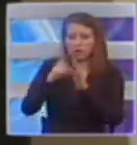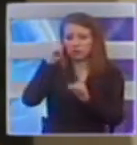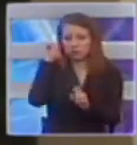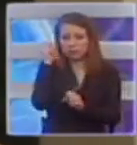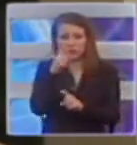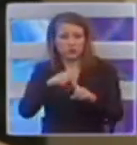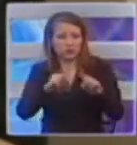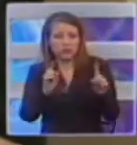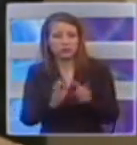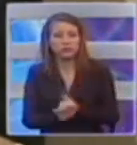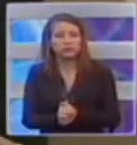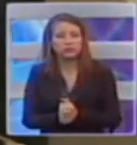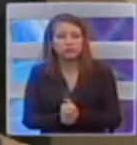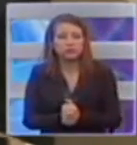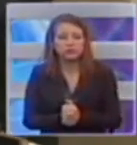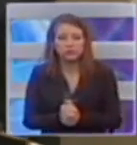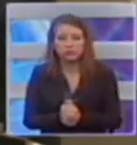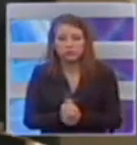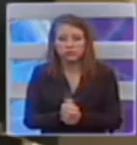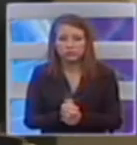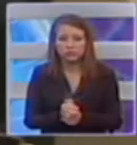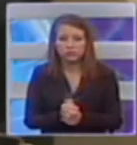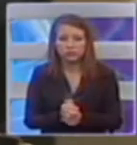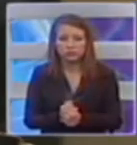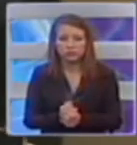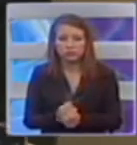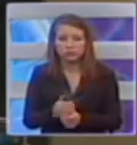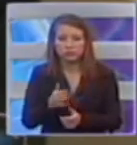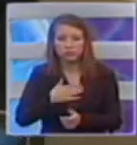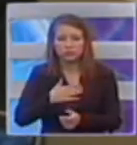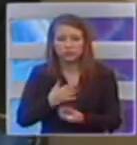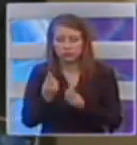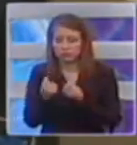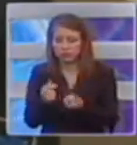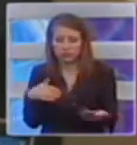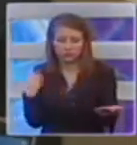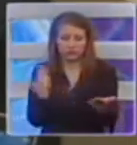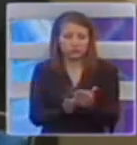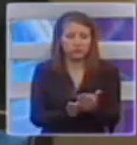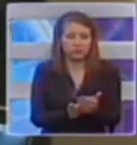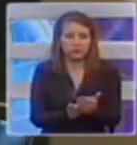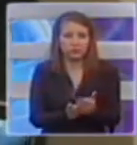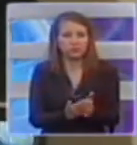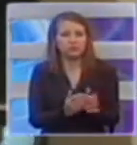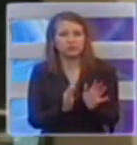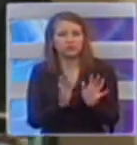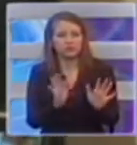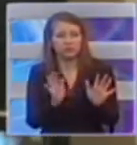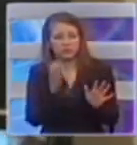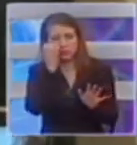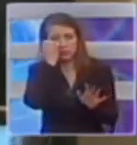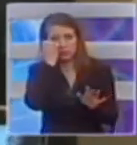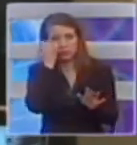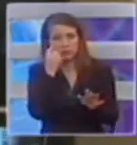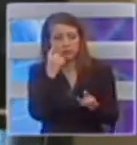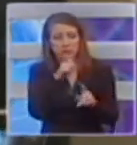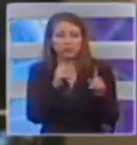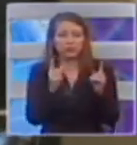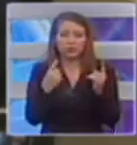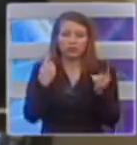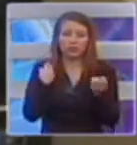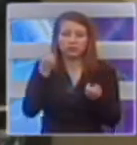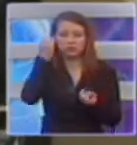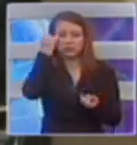No he informado porque absolutamente yo independientemente vine, pero eso ustedes no pueden espectacular de que